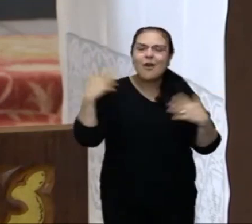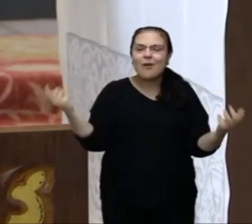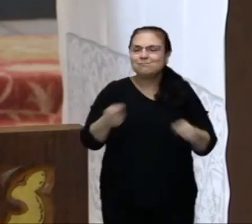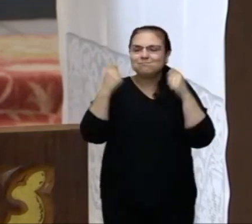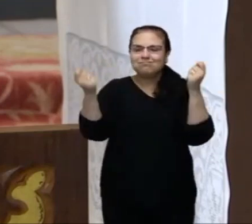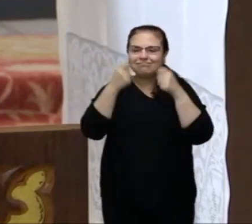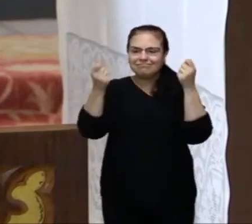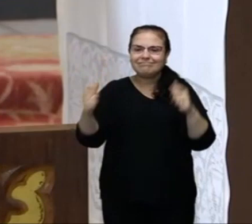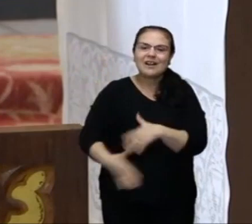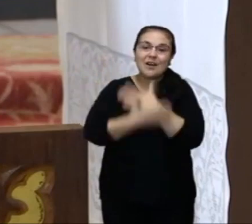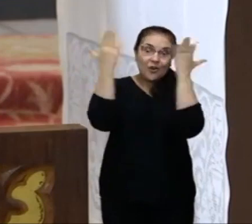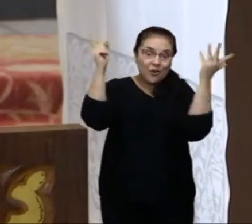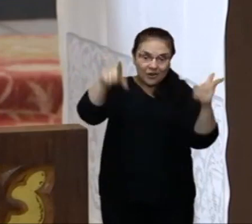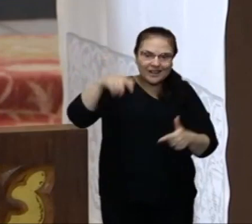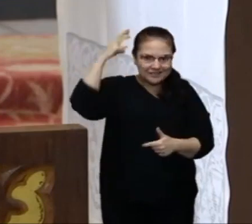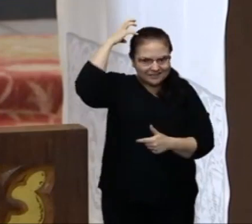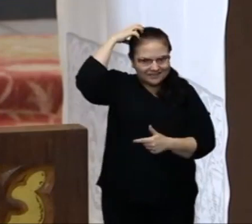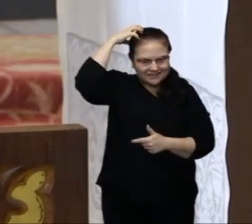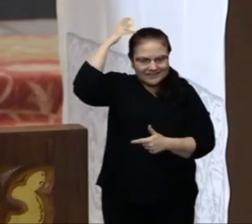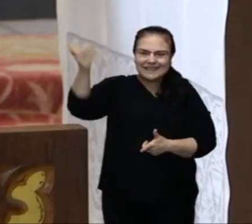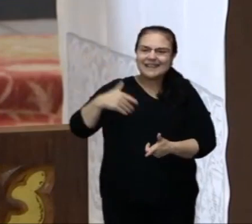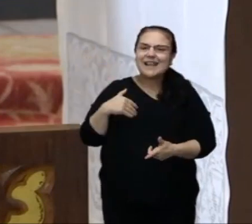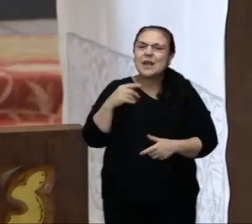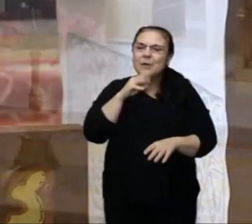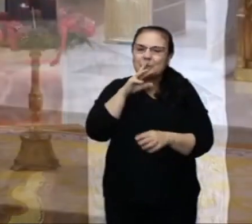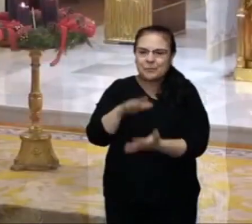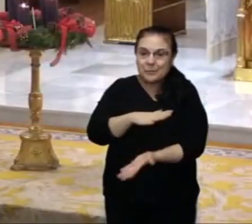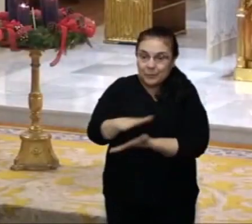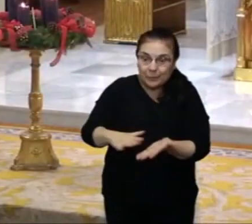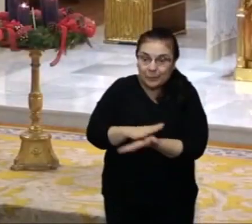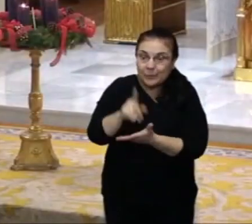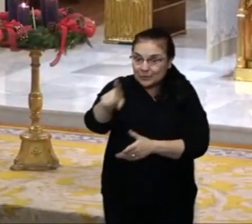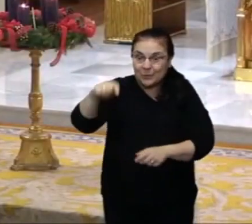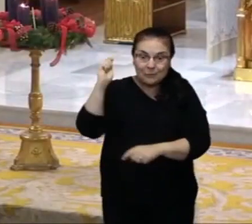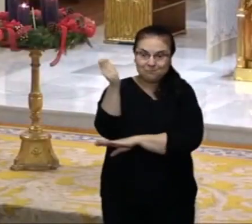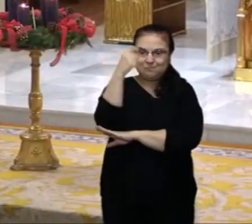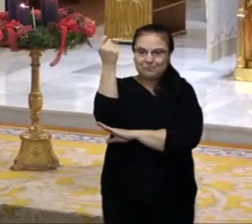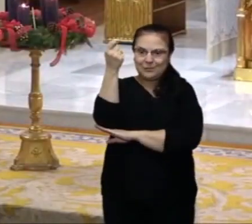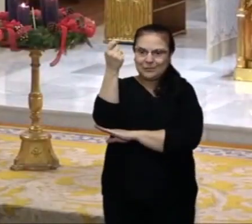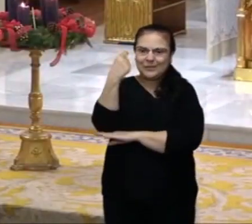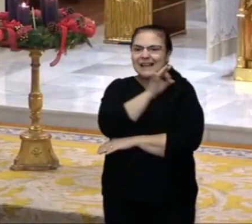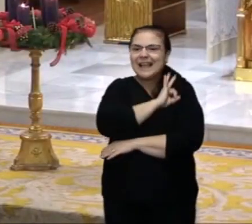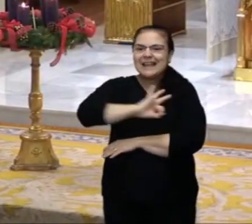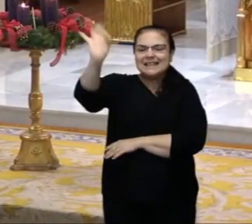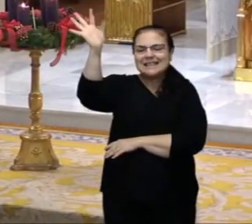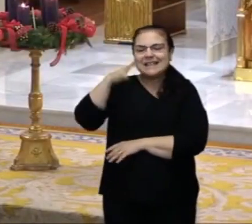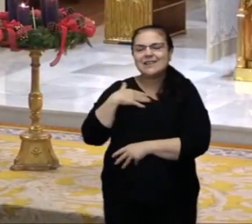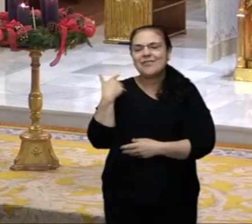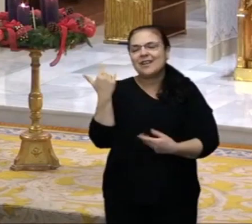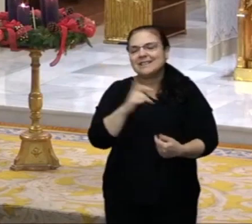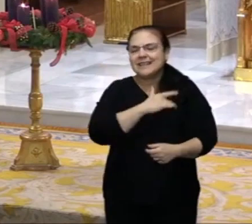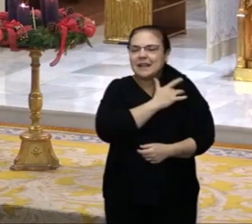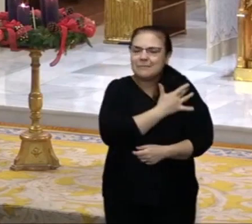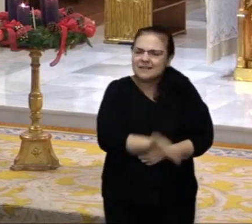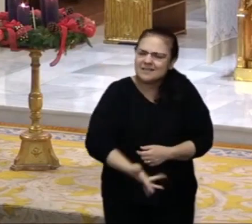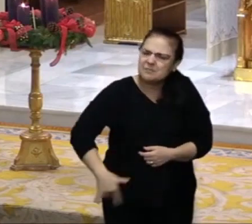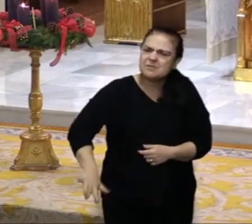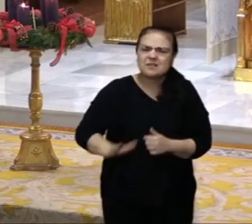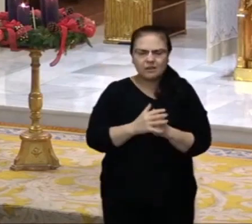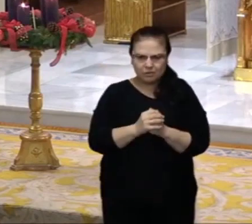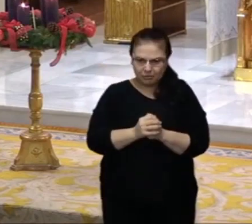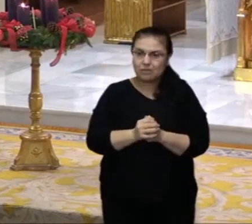proclamen la gloria de tu reinado, que hablen de tus hazañas. El Señor es clemente y